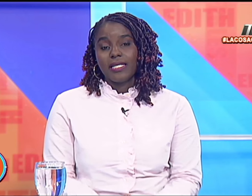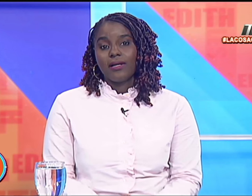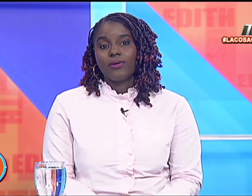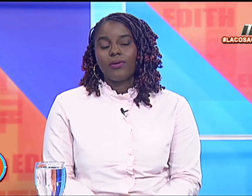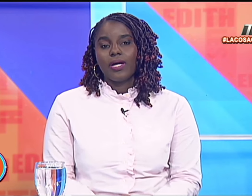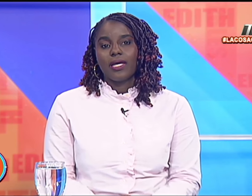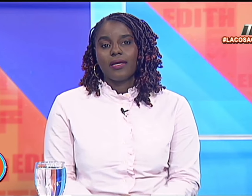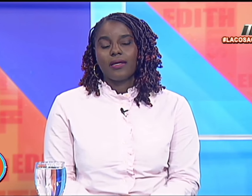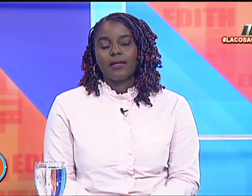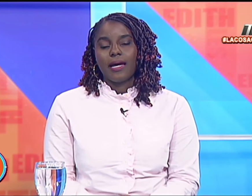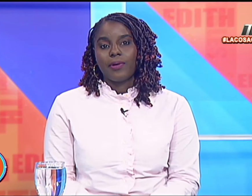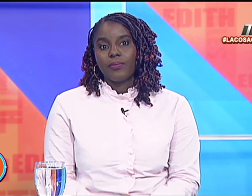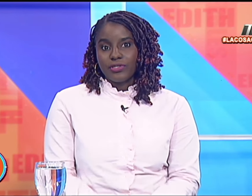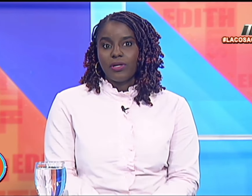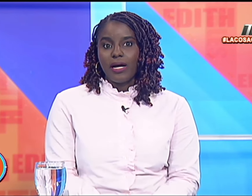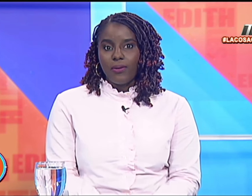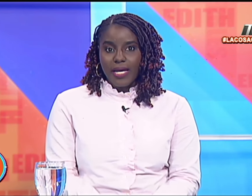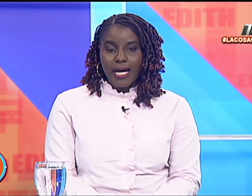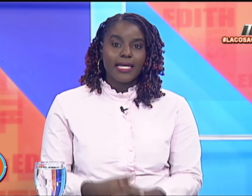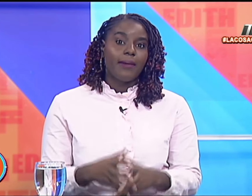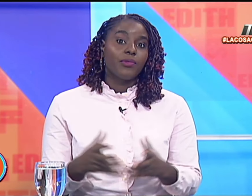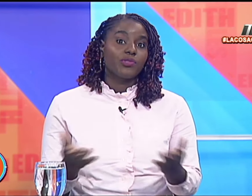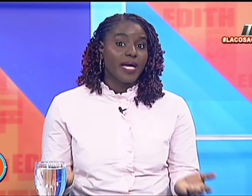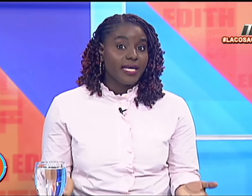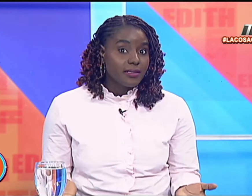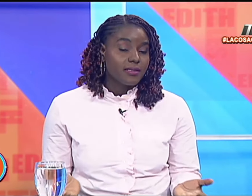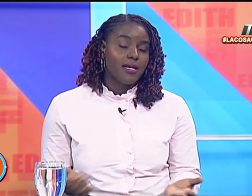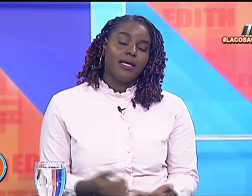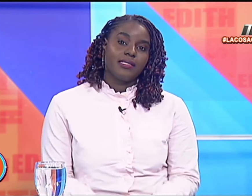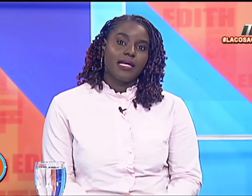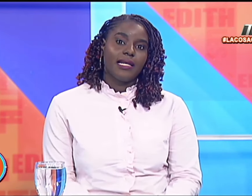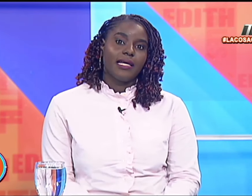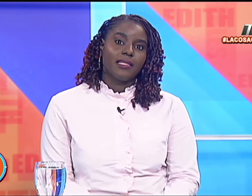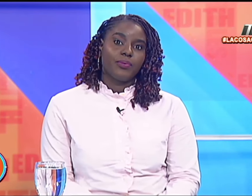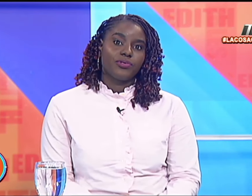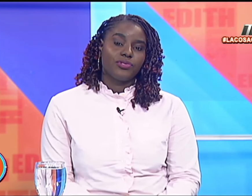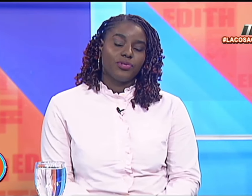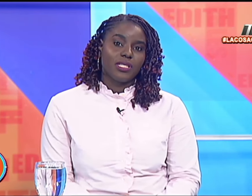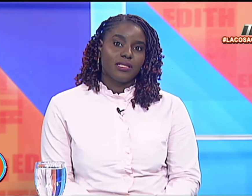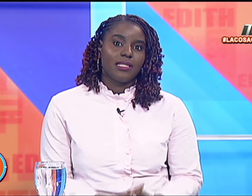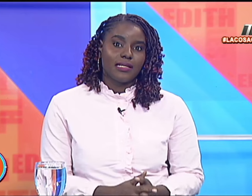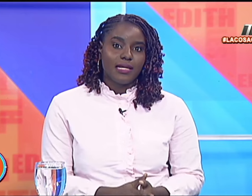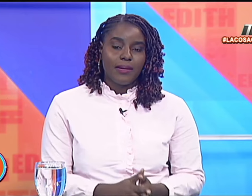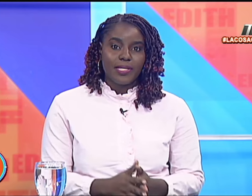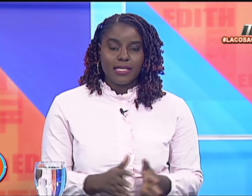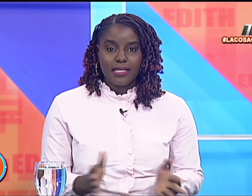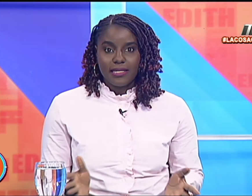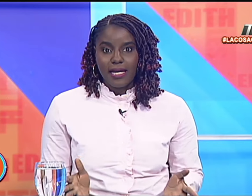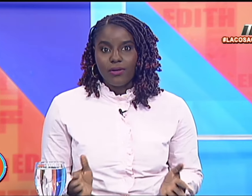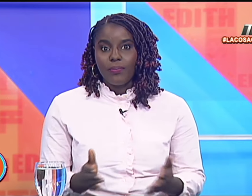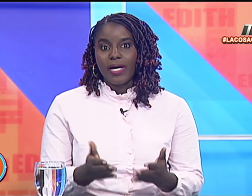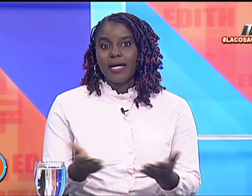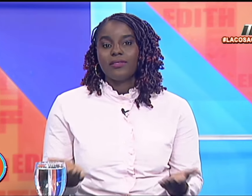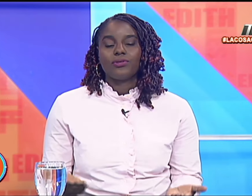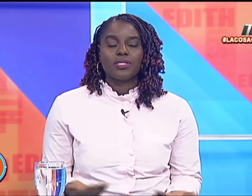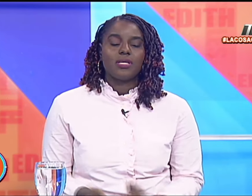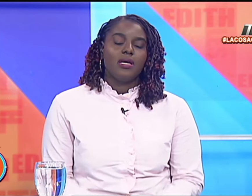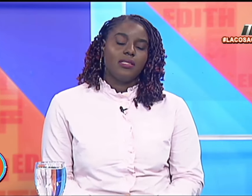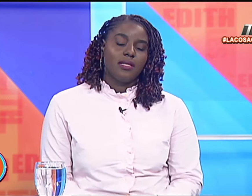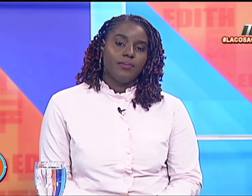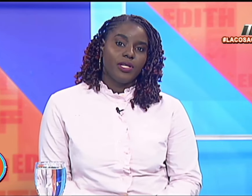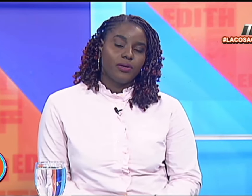el diálogo que ha propuesto la OEA, que ambos países están en la disposición de sentarse a la mesa del diálogo para